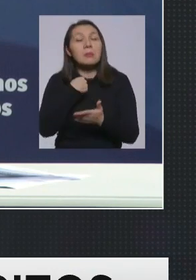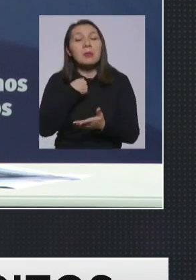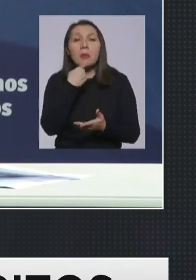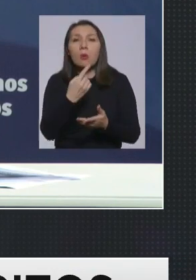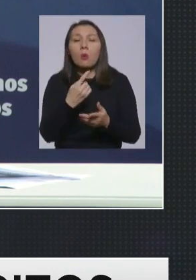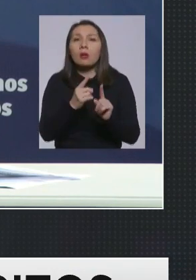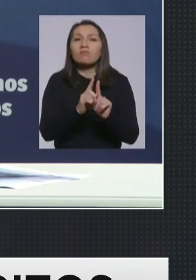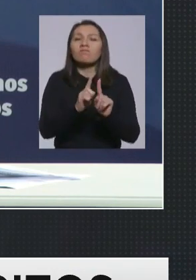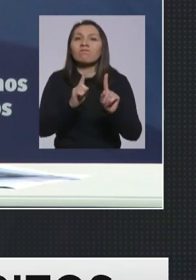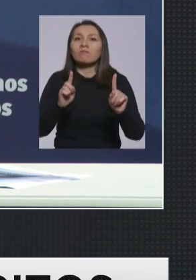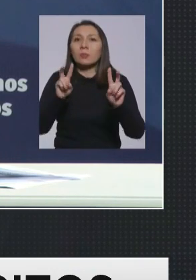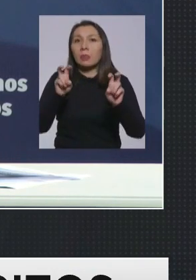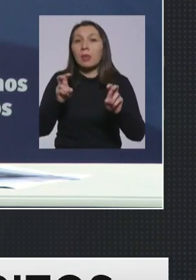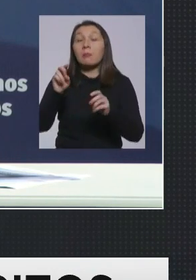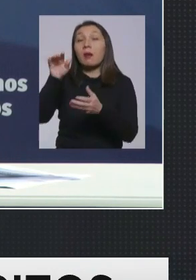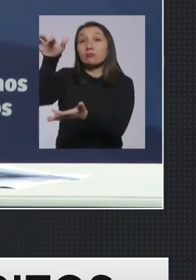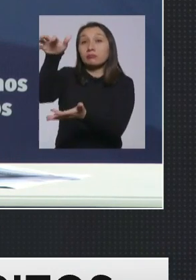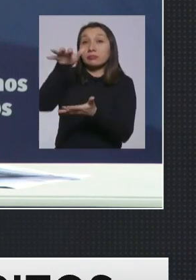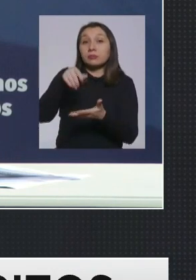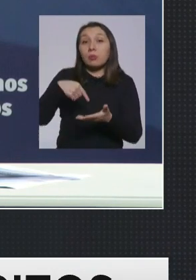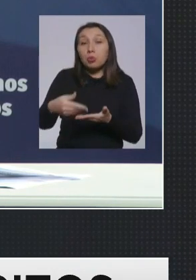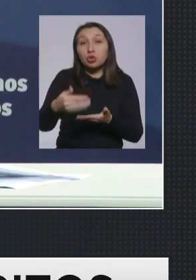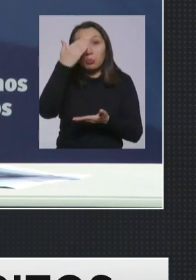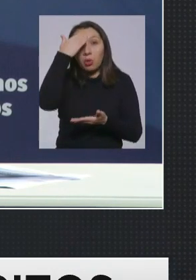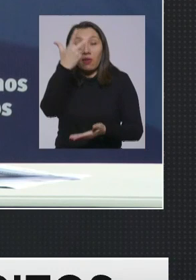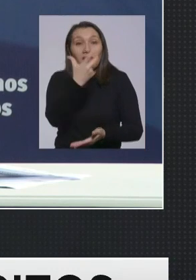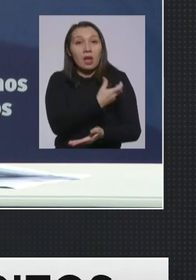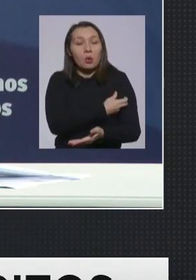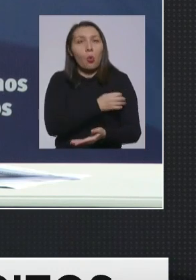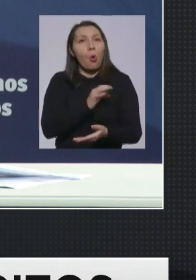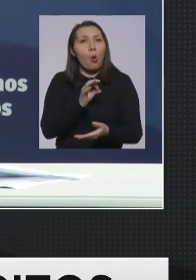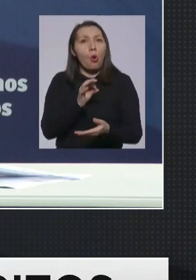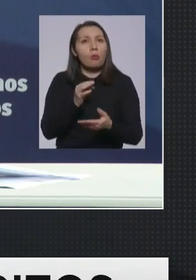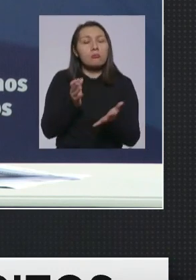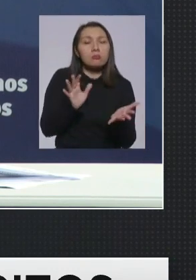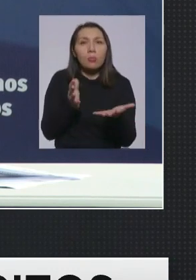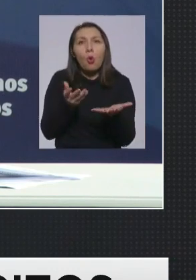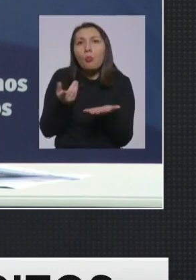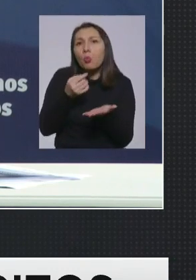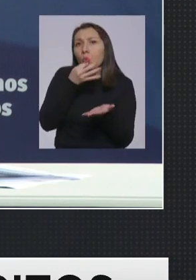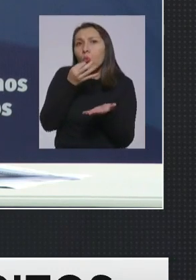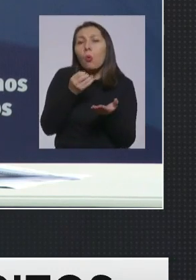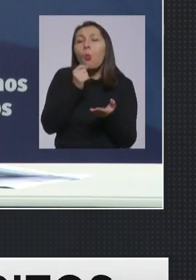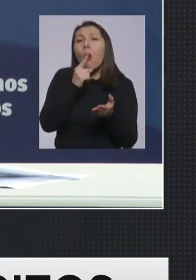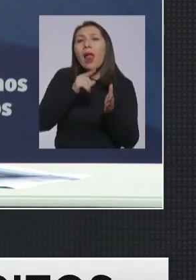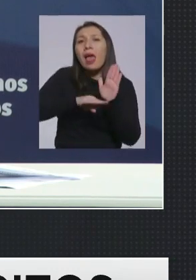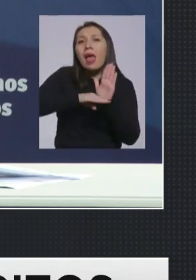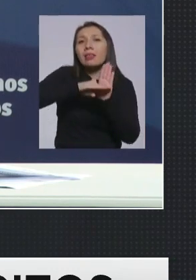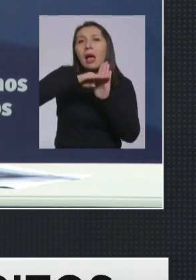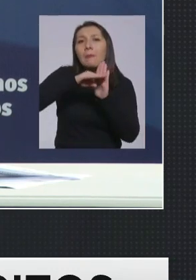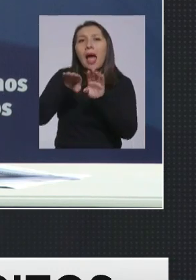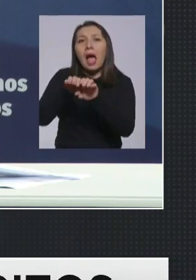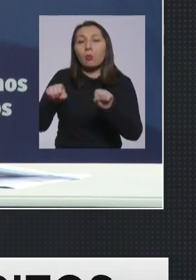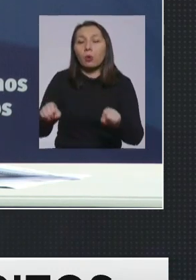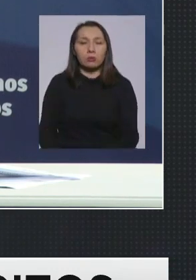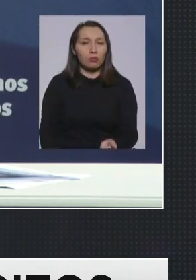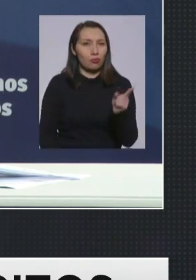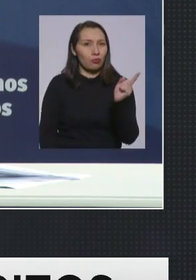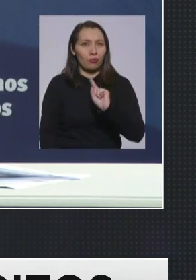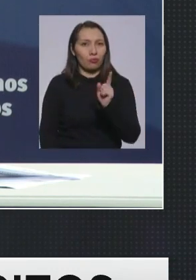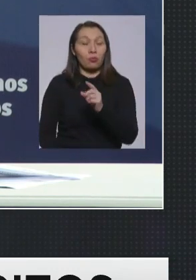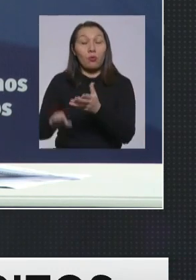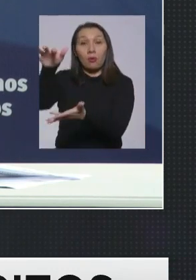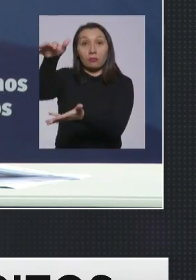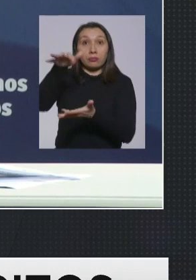hay una distancia entre que va a llegar la vacuna de los próximos días a una situación relativamente preliminar como la plantea usted en qué etapa está justamente este acuerdo no no es que